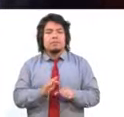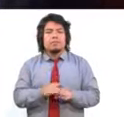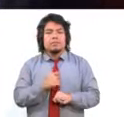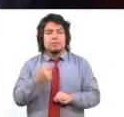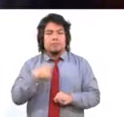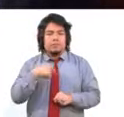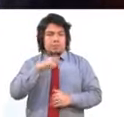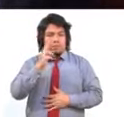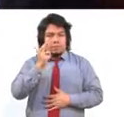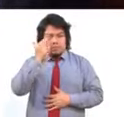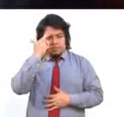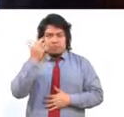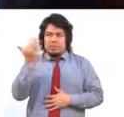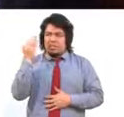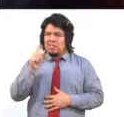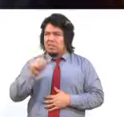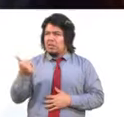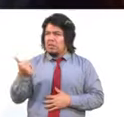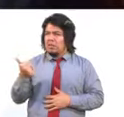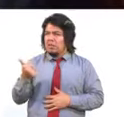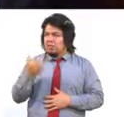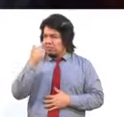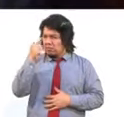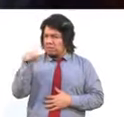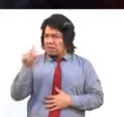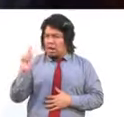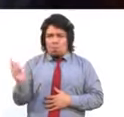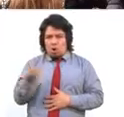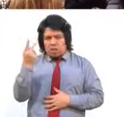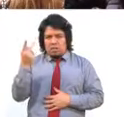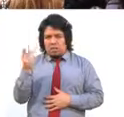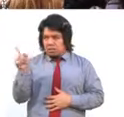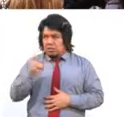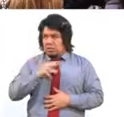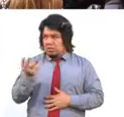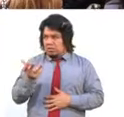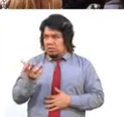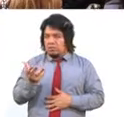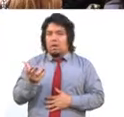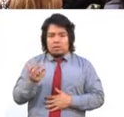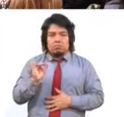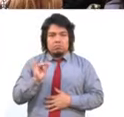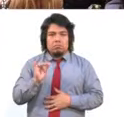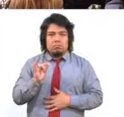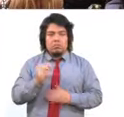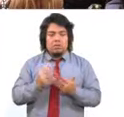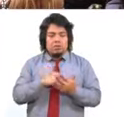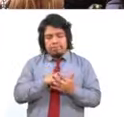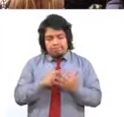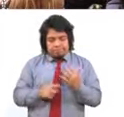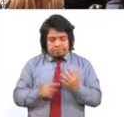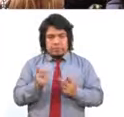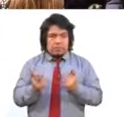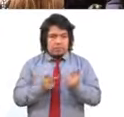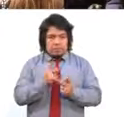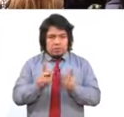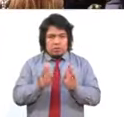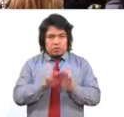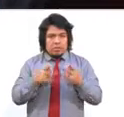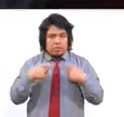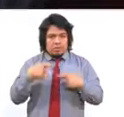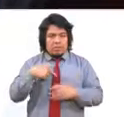desarrolló externamente, creo que lo desarrolló el Politécnico, ¿es así? Y a partir de ahí se hace el tamizaje de las mujeres que llaman por